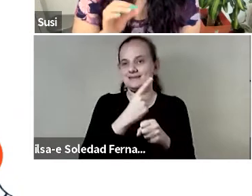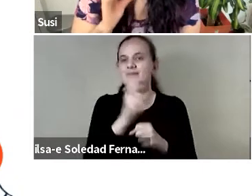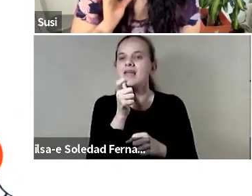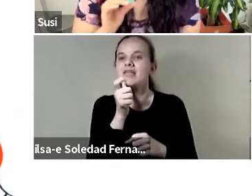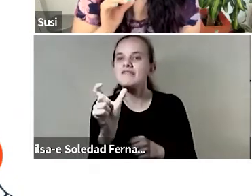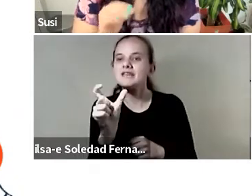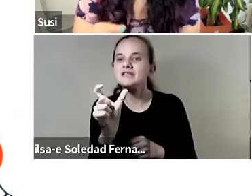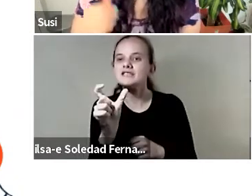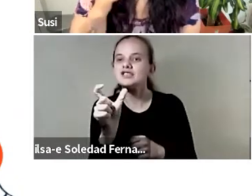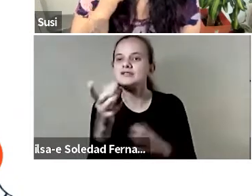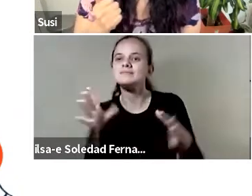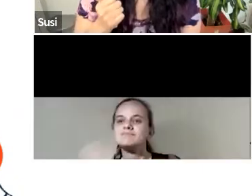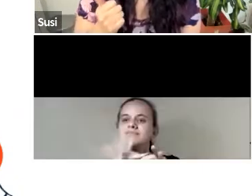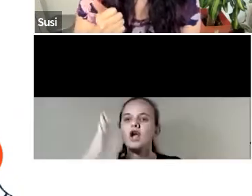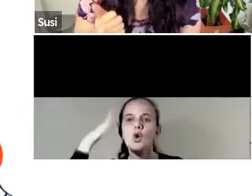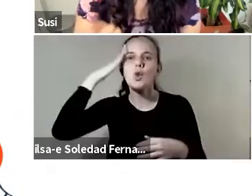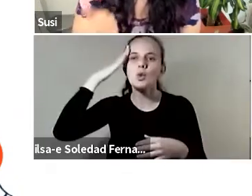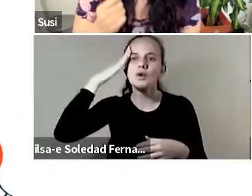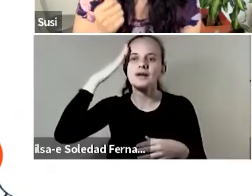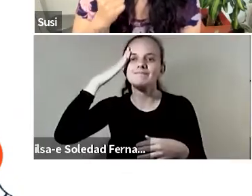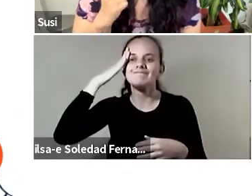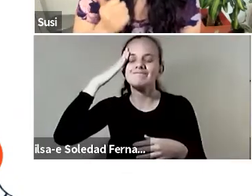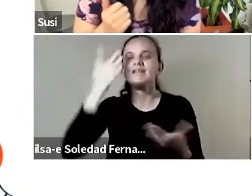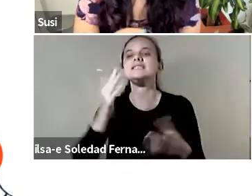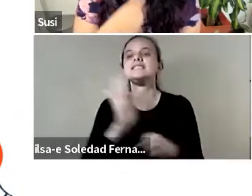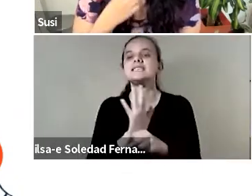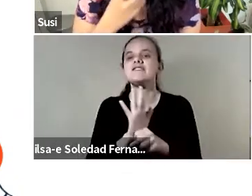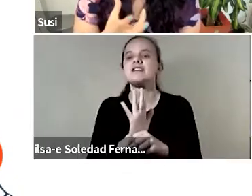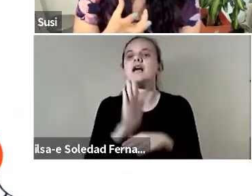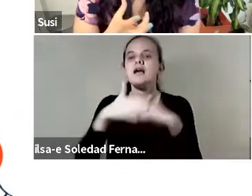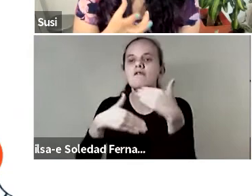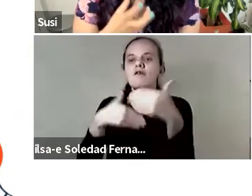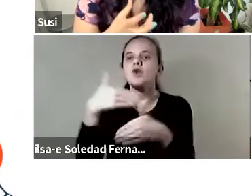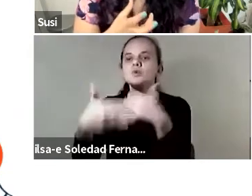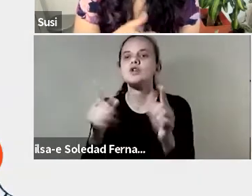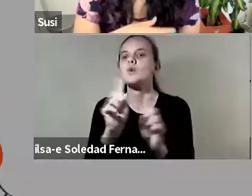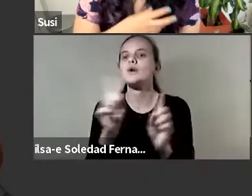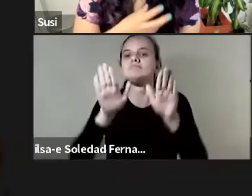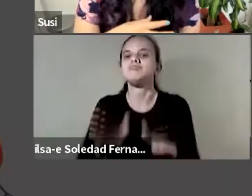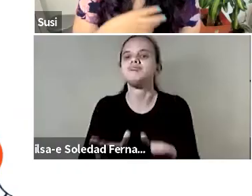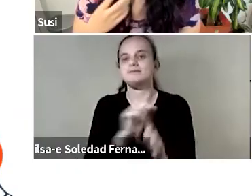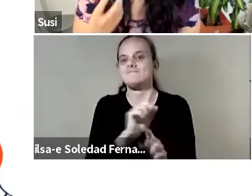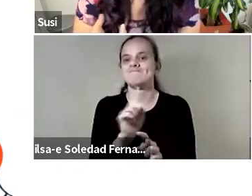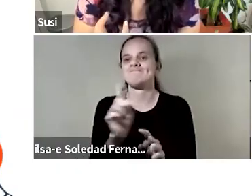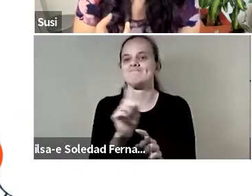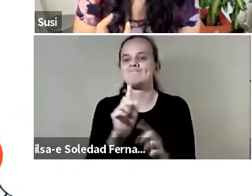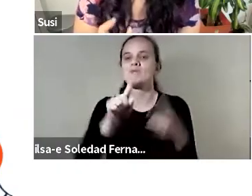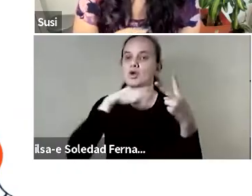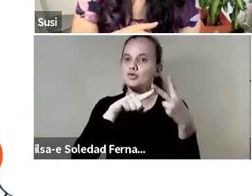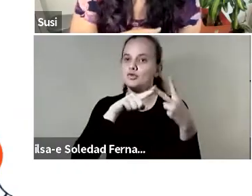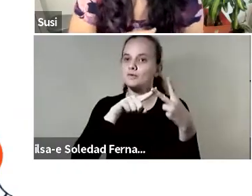de esta definición. En principio, las definiciones son culturales, entonces es un concepto que